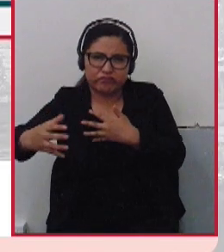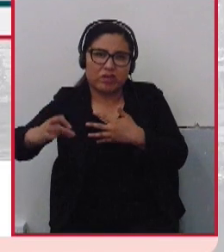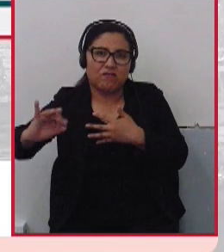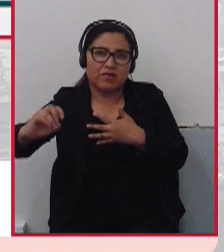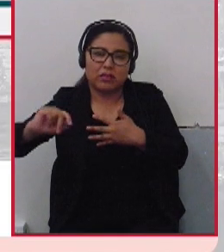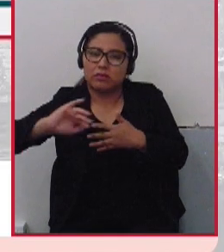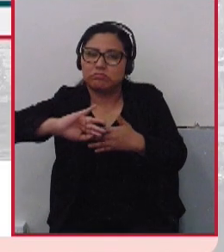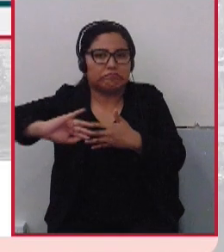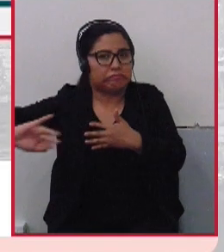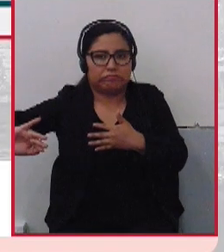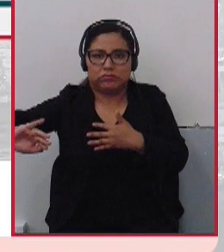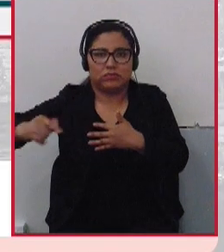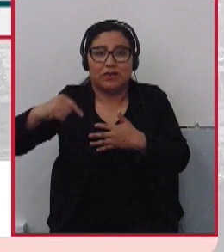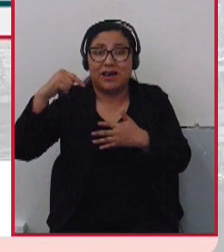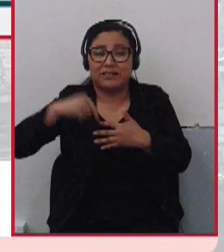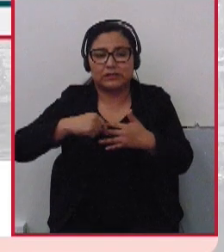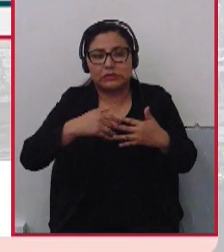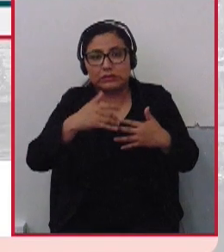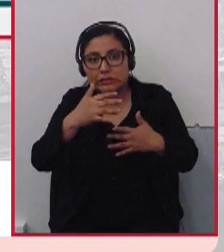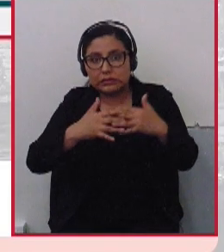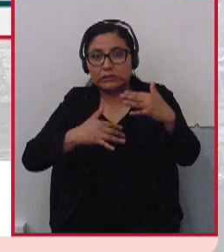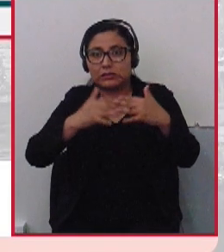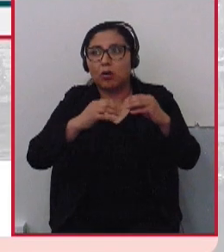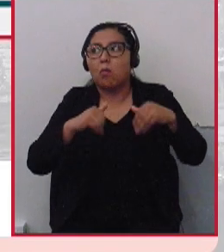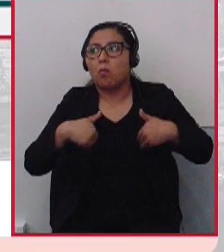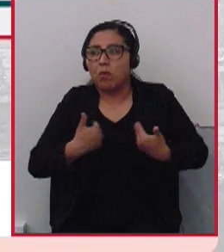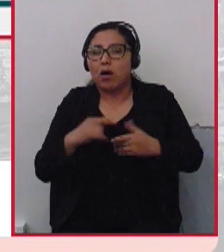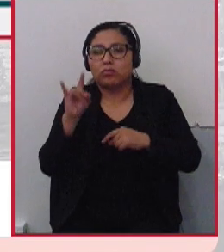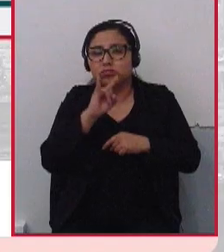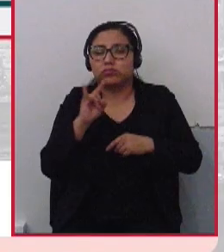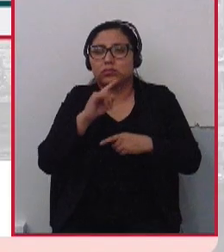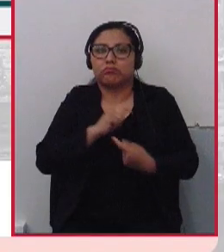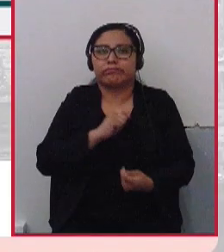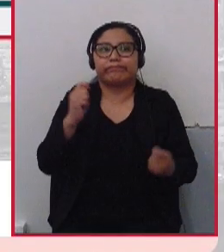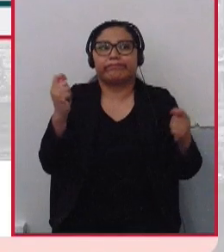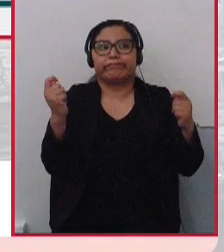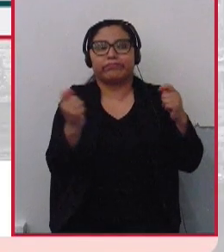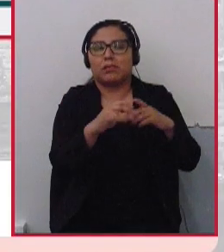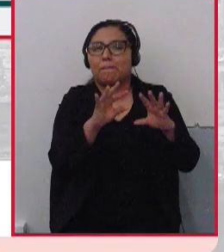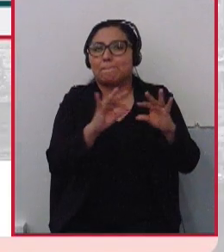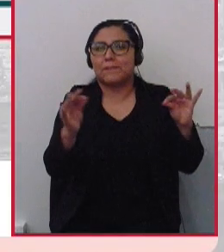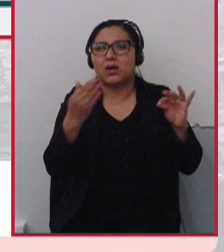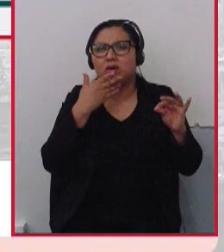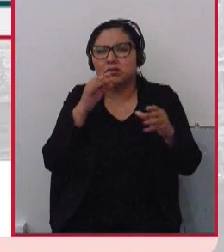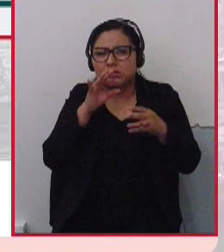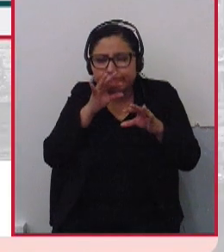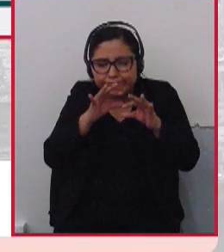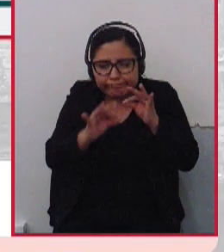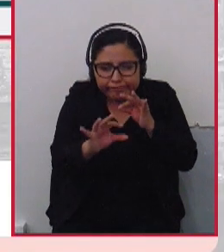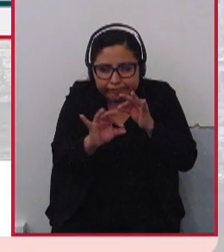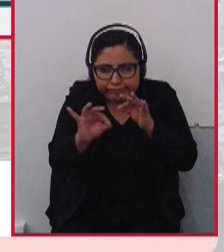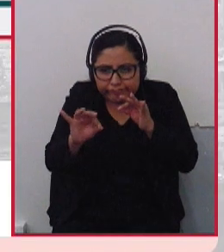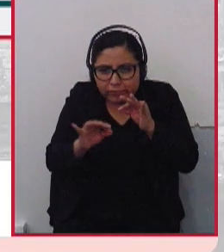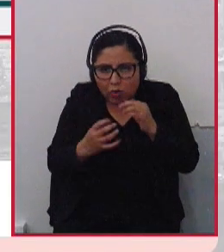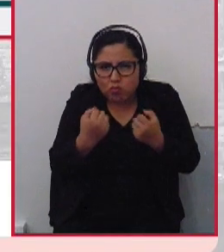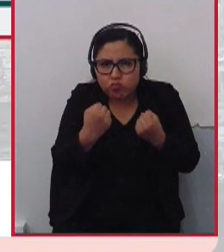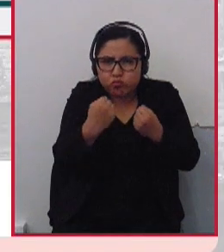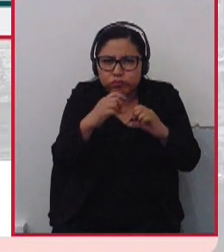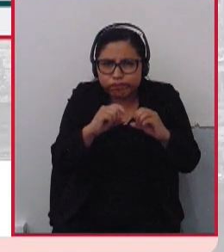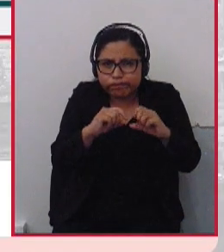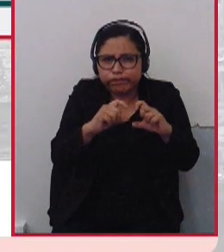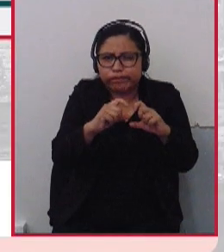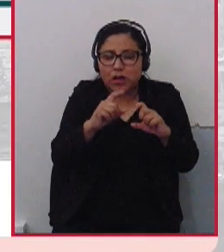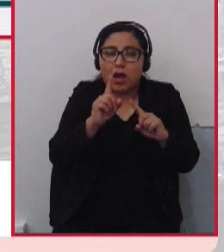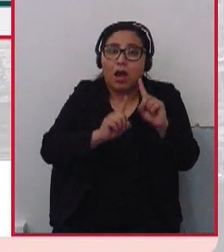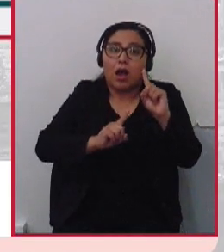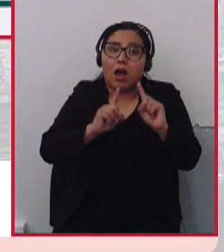que tenga la celda pueda optimizar su recuperación, que esas partículas gruesas que